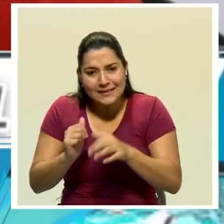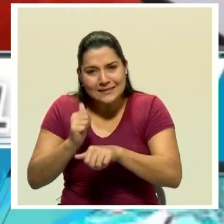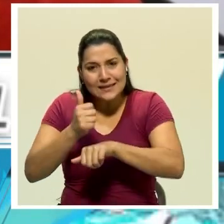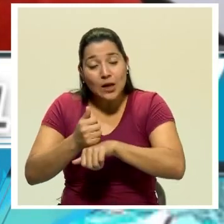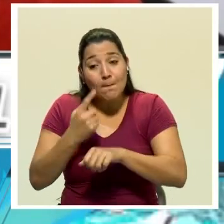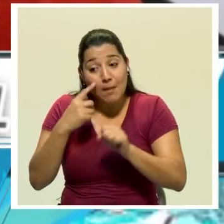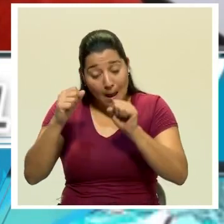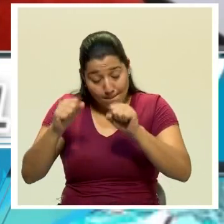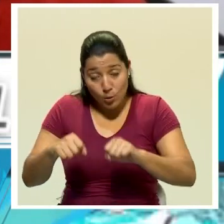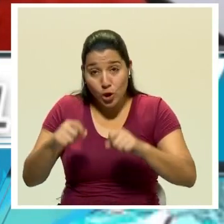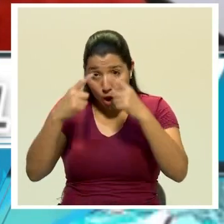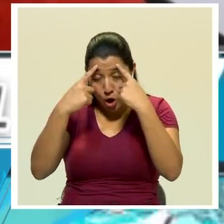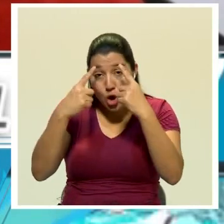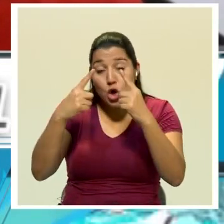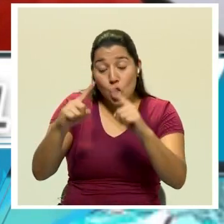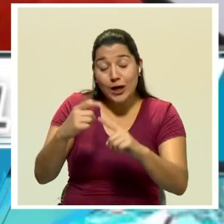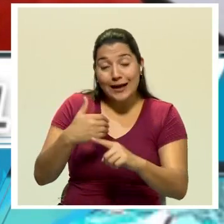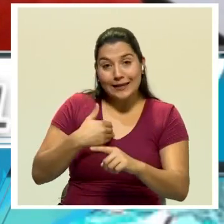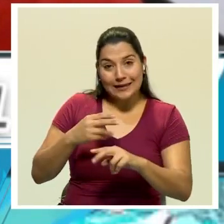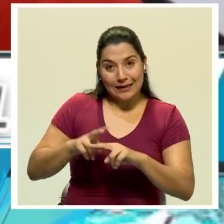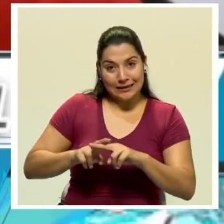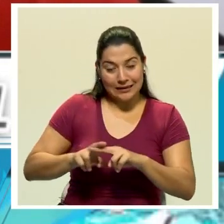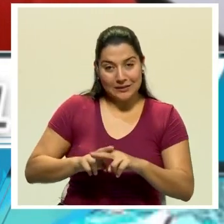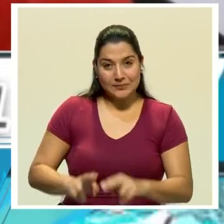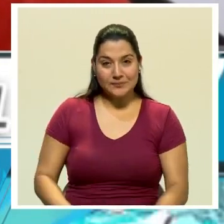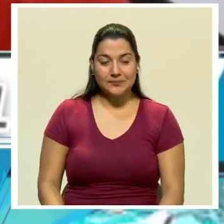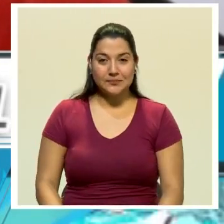efectivamente tener ese tren?